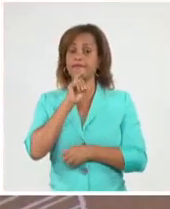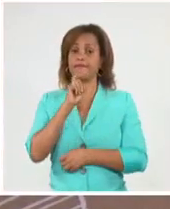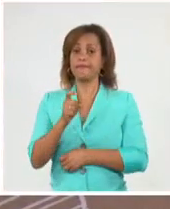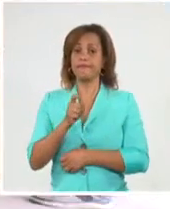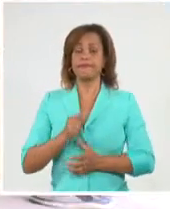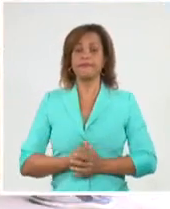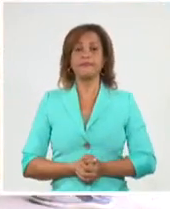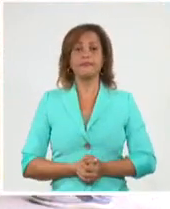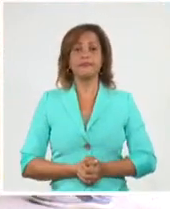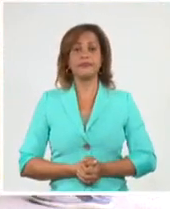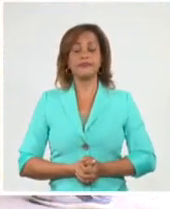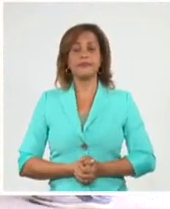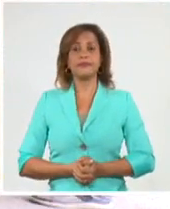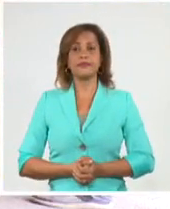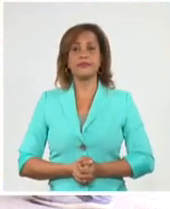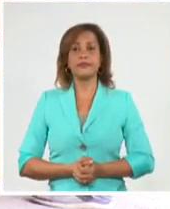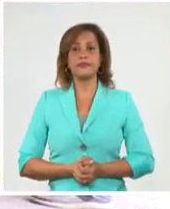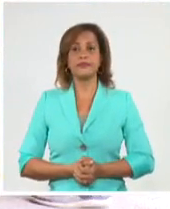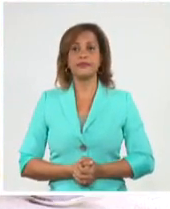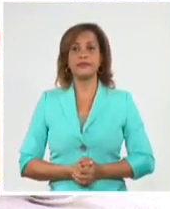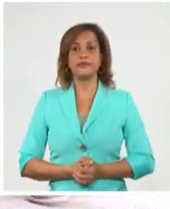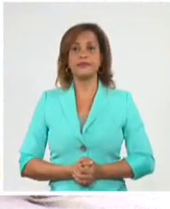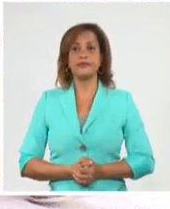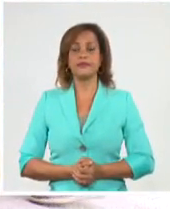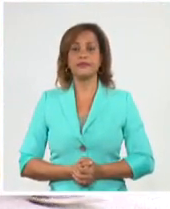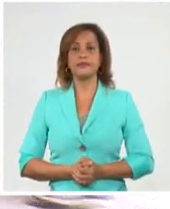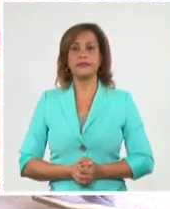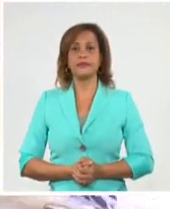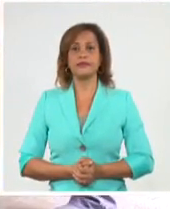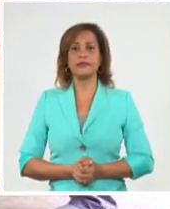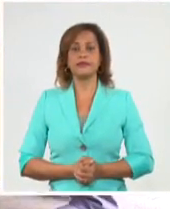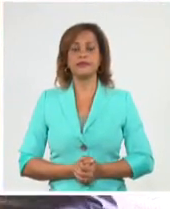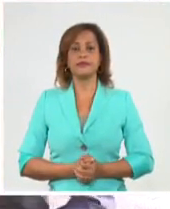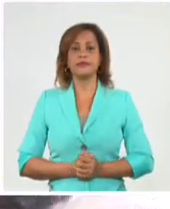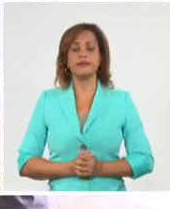Desde Cienfuegos, Alien Armas Enríquez, Sistema Informativo de la Televisión Cubana.